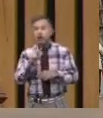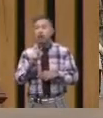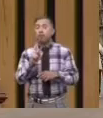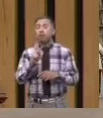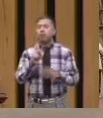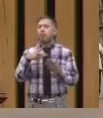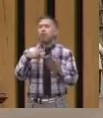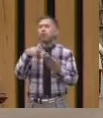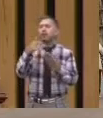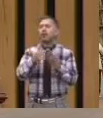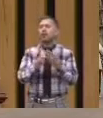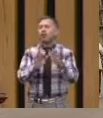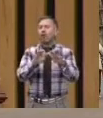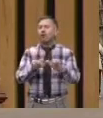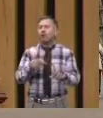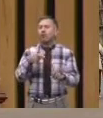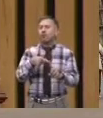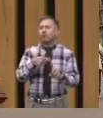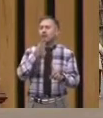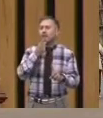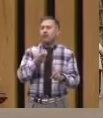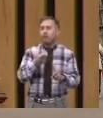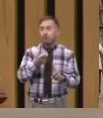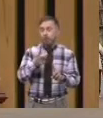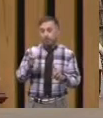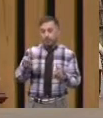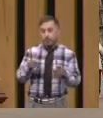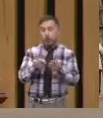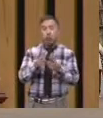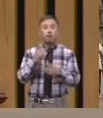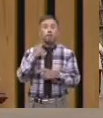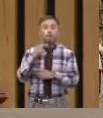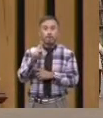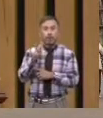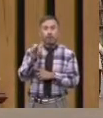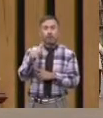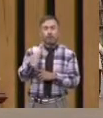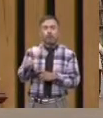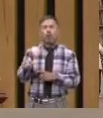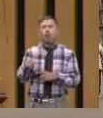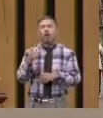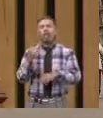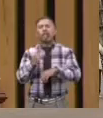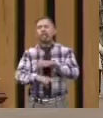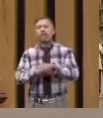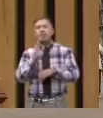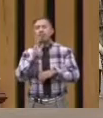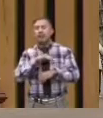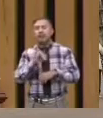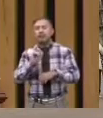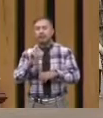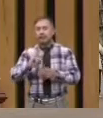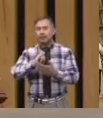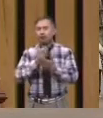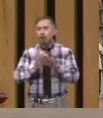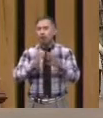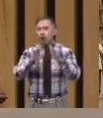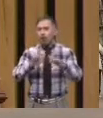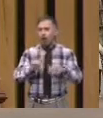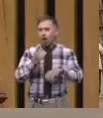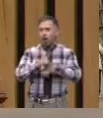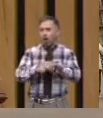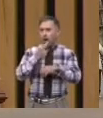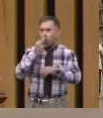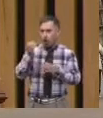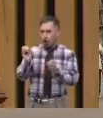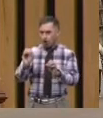se señala expresamente que la infracción en que incurrió el partido fue la omisión de reporte. Son bienes jurídicos a